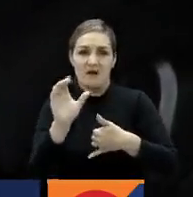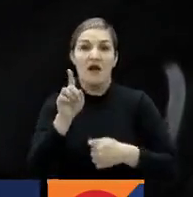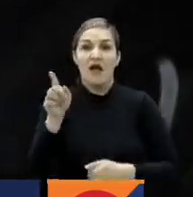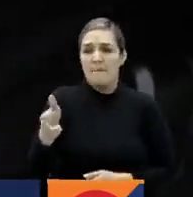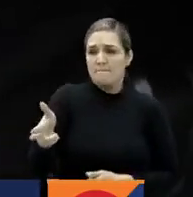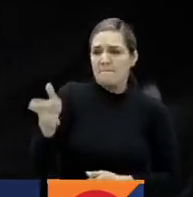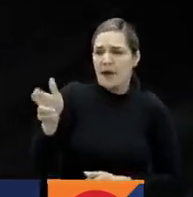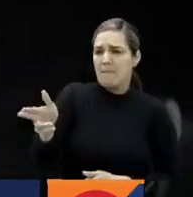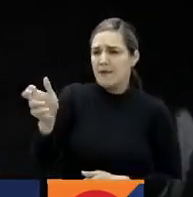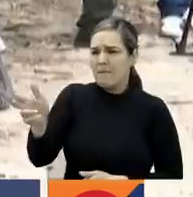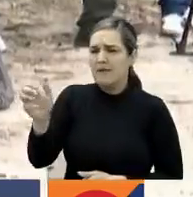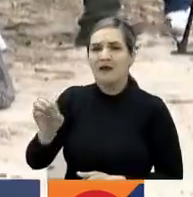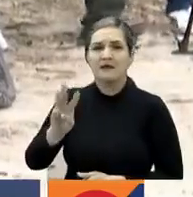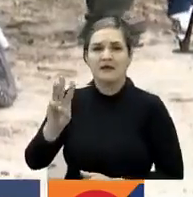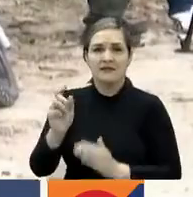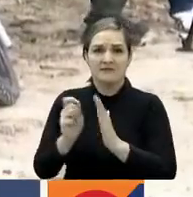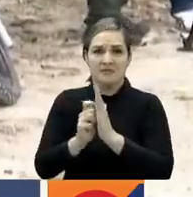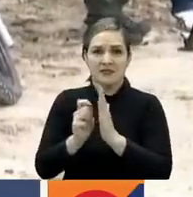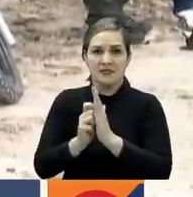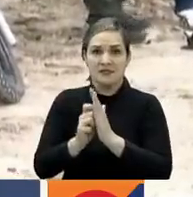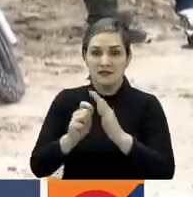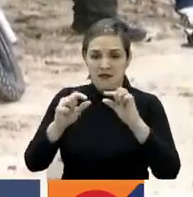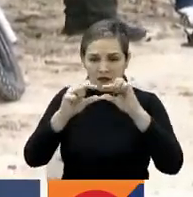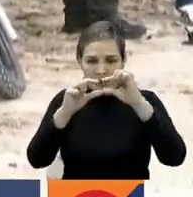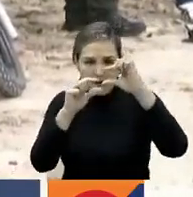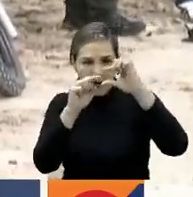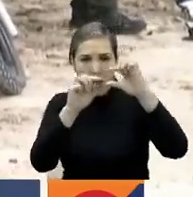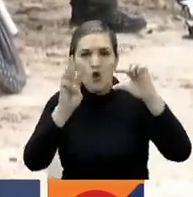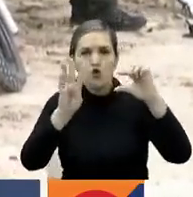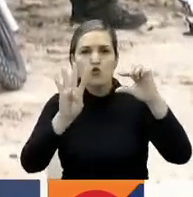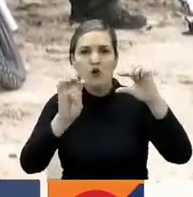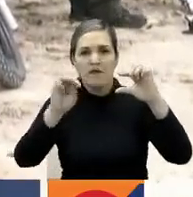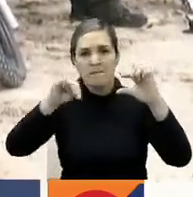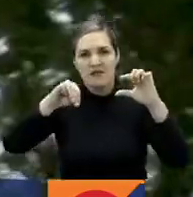una pistola 9 milímetros. Además